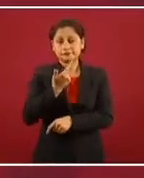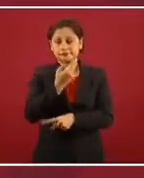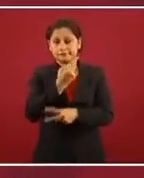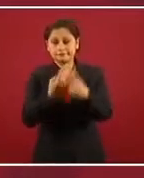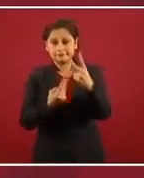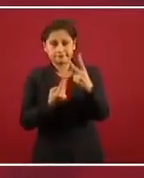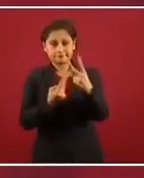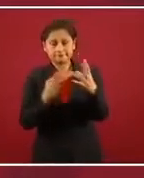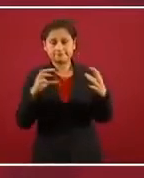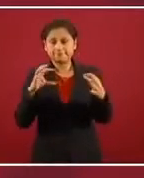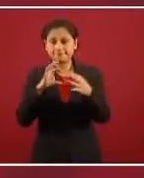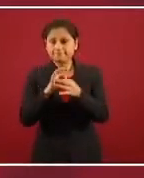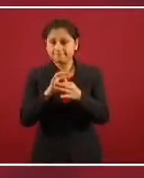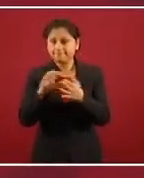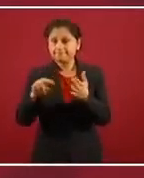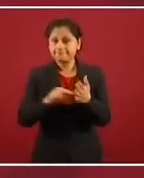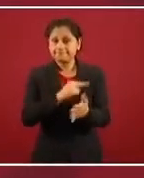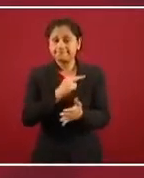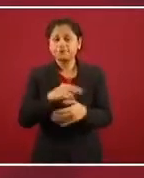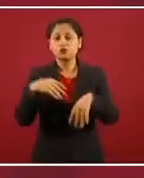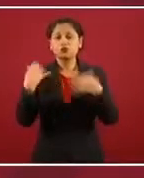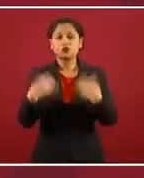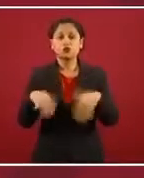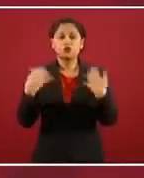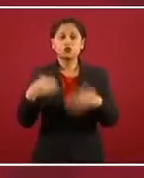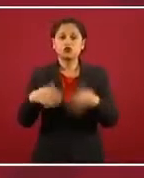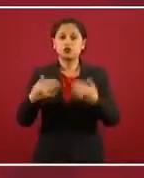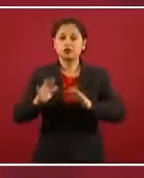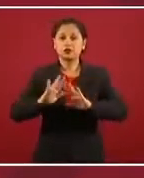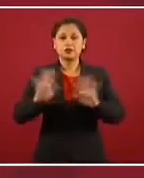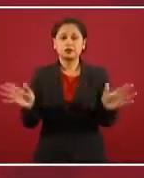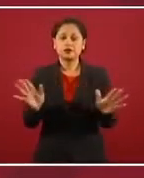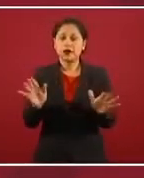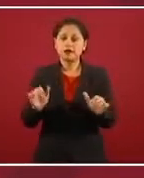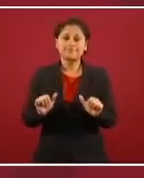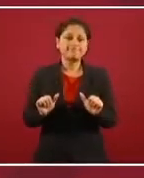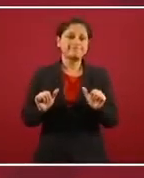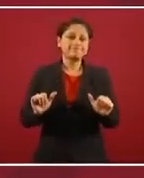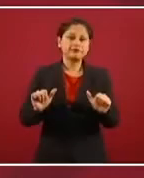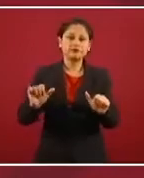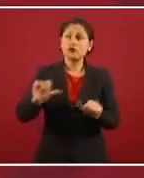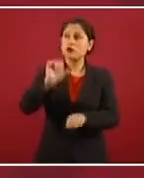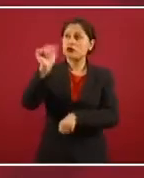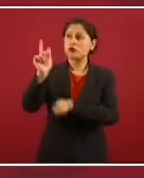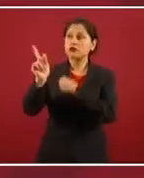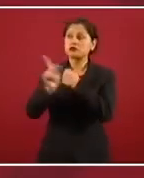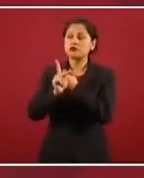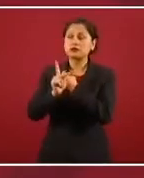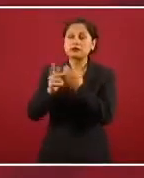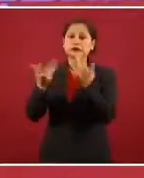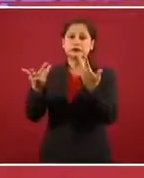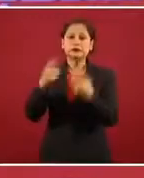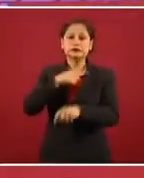Y eso nos coloca en una situación especial con relación a otros países.